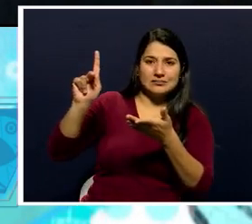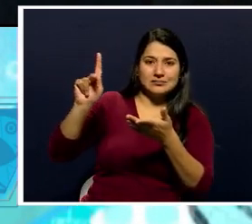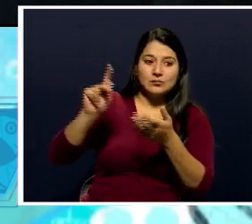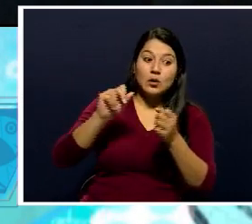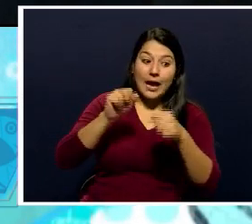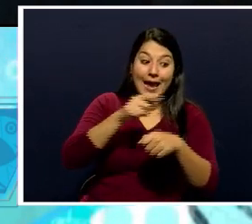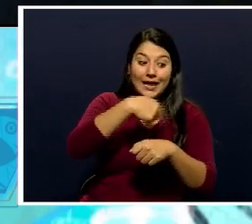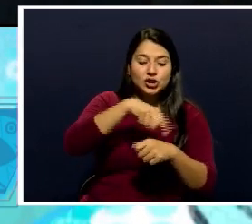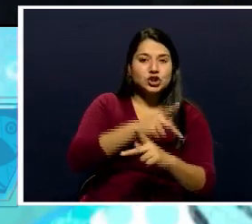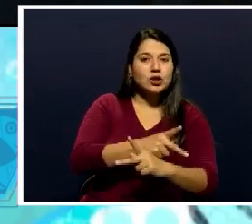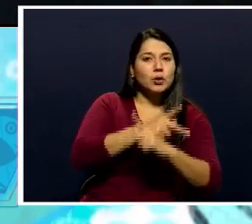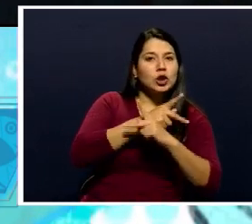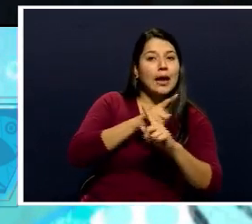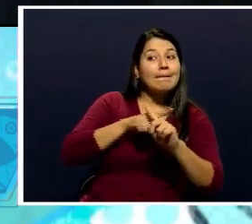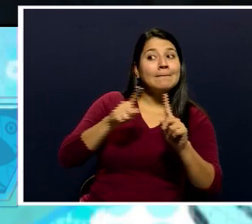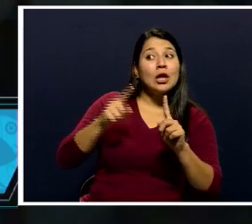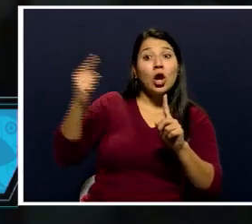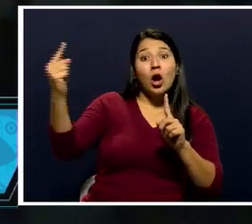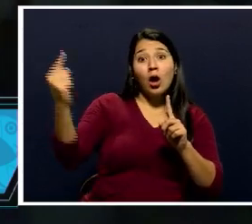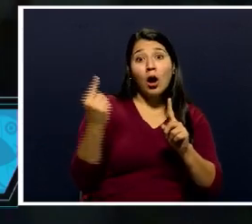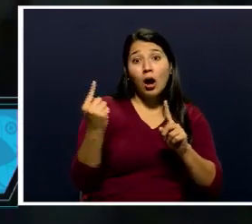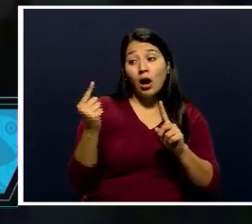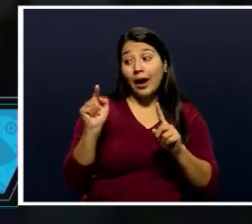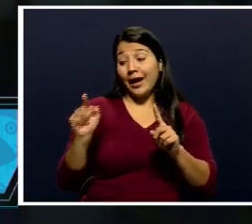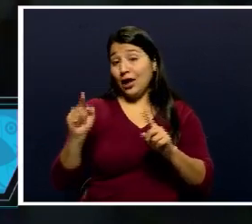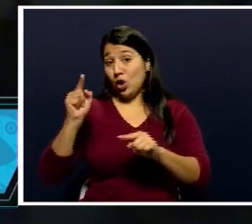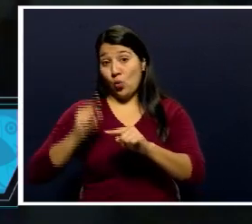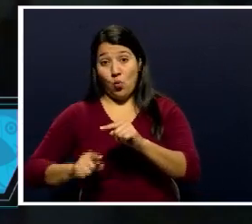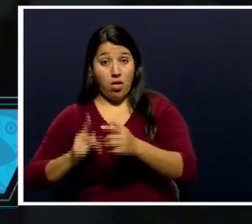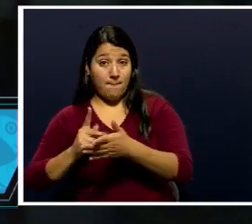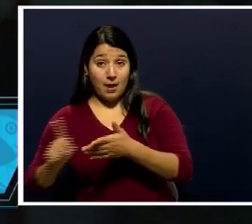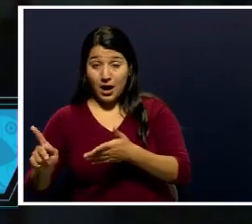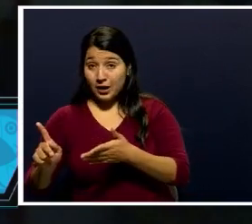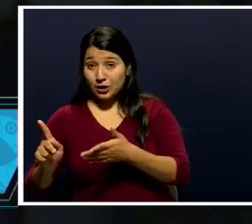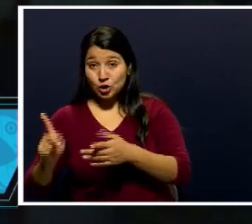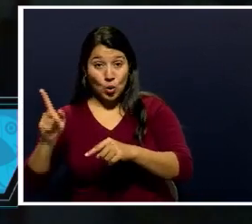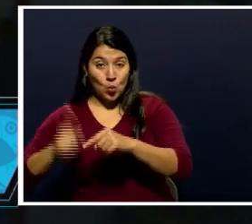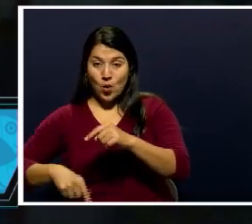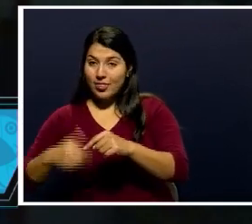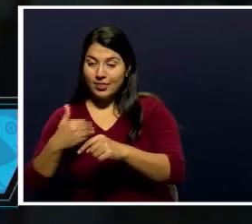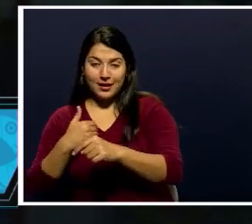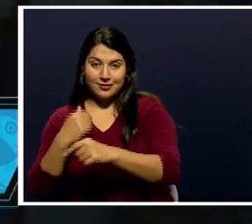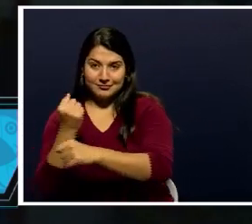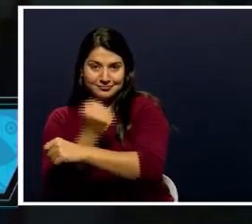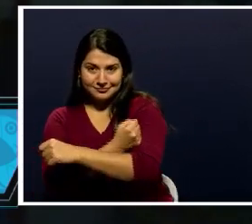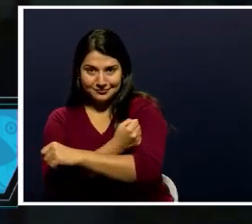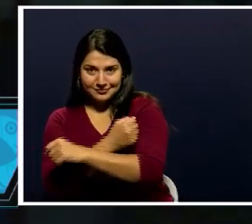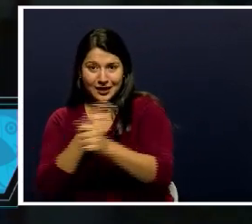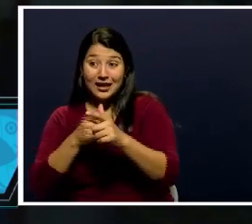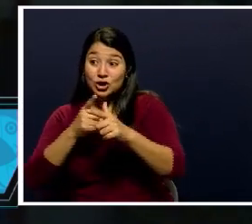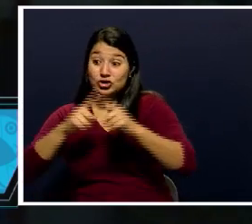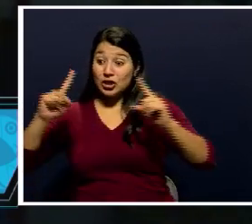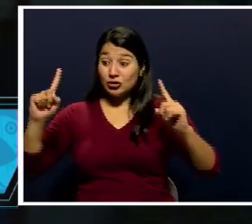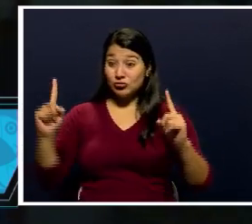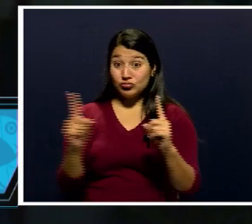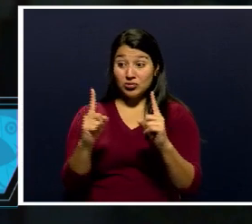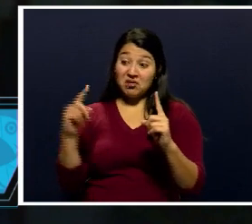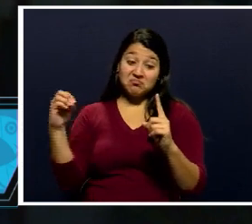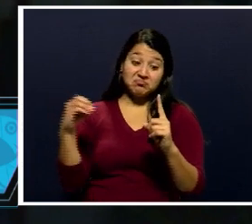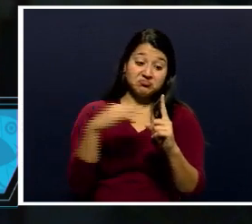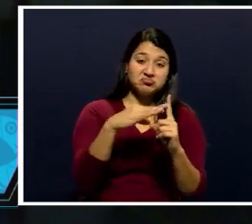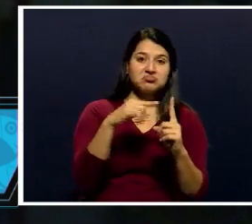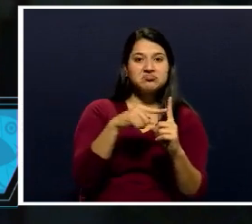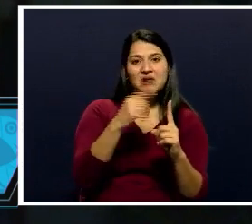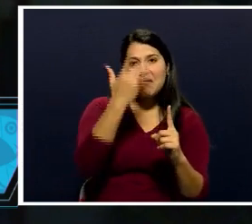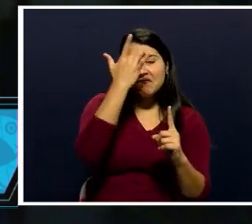de un medicamento, no de una vacuna, claro, pueden tener acceso al medicamento, pero el asunto es que igual corren el riesgo de